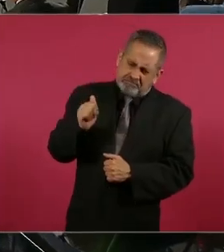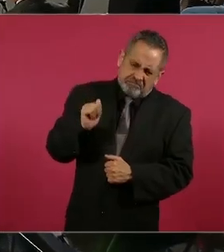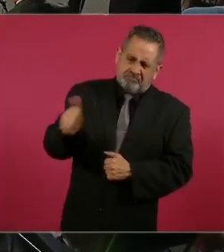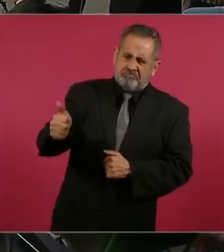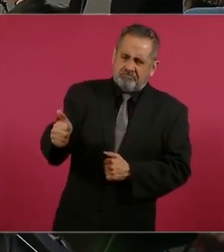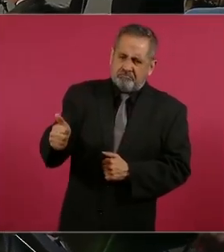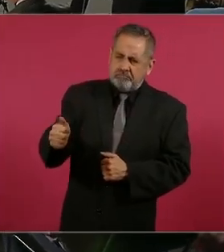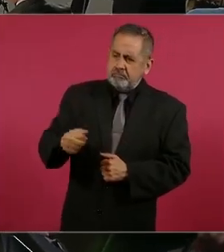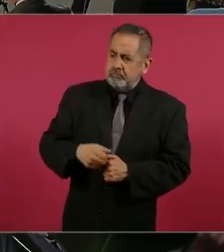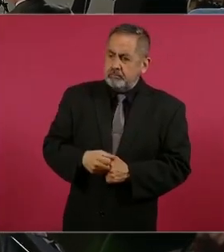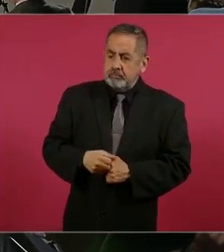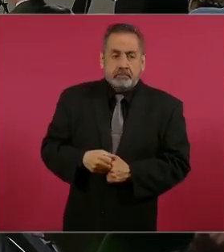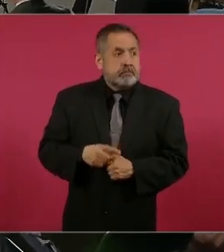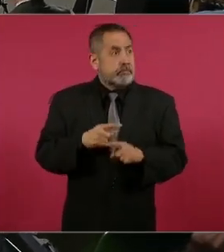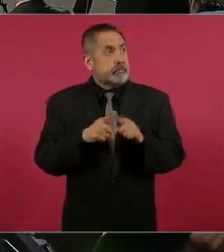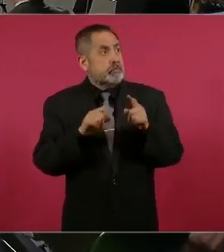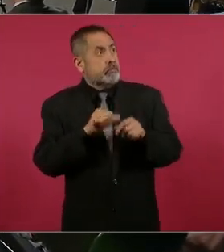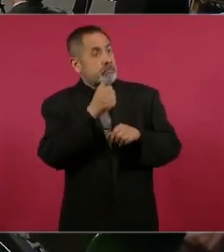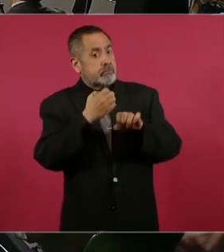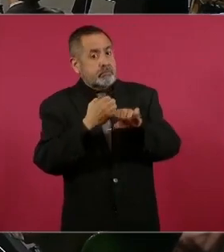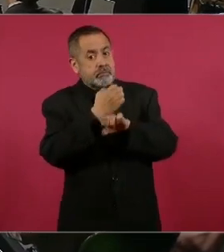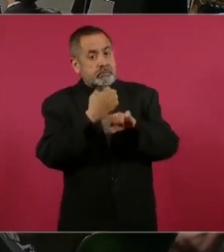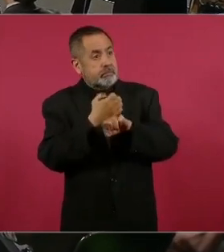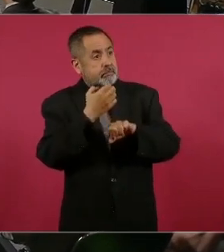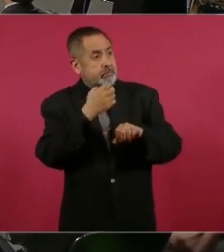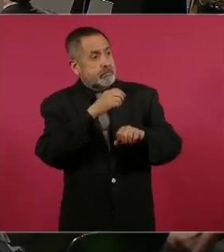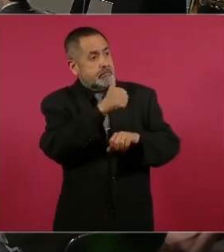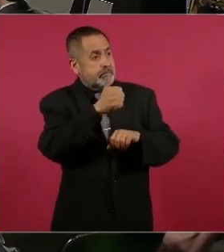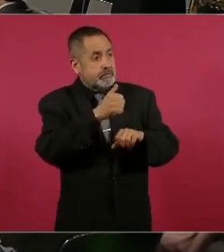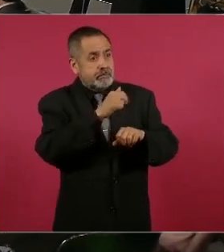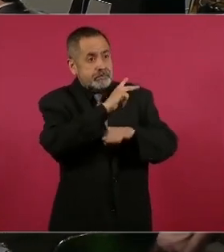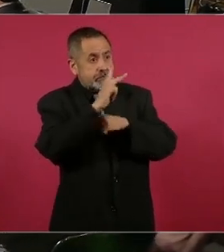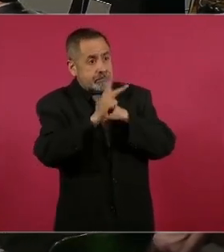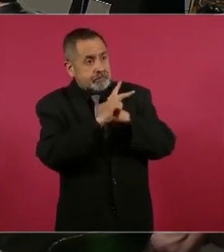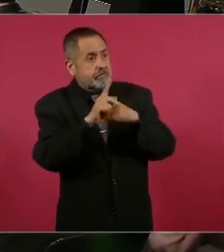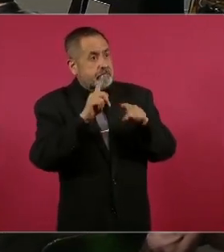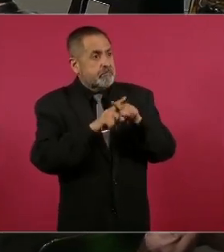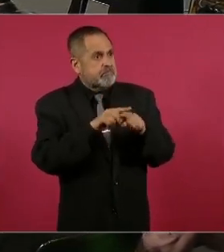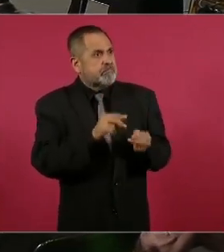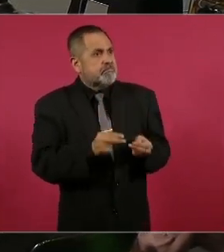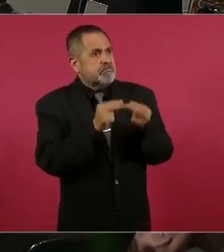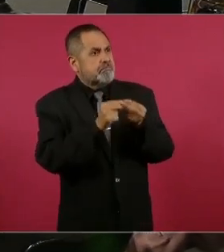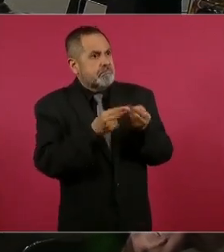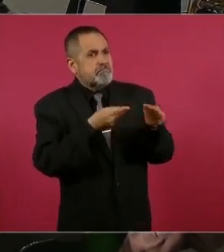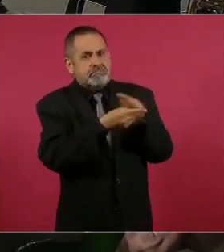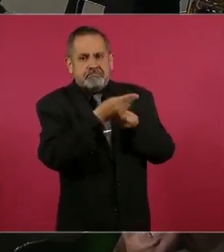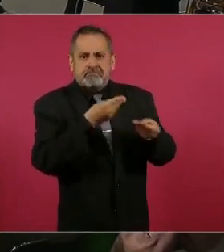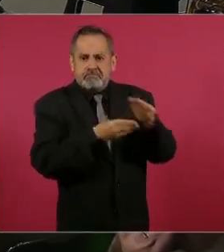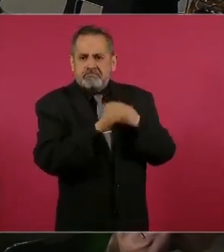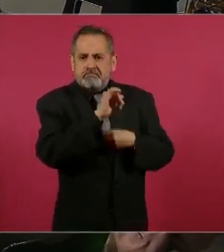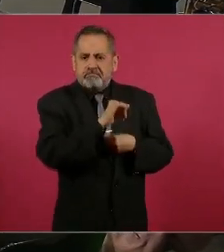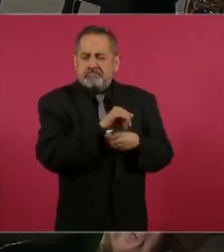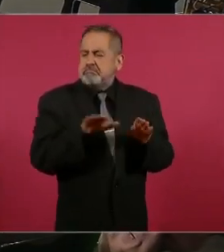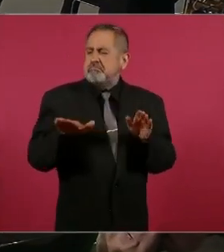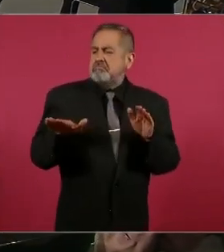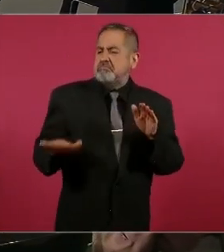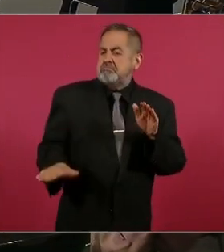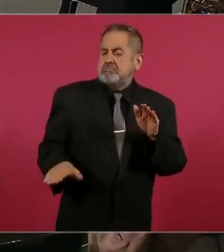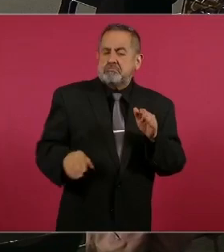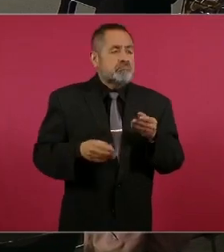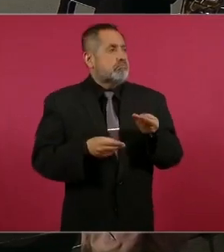y se ponía a competir a los productores nacionales con los productores del extranjero en condiciones de desigualdad,